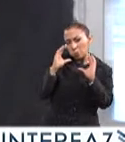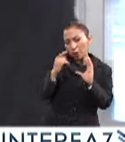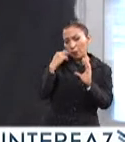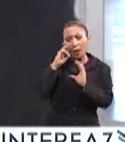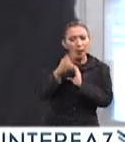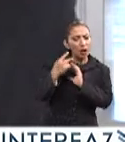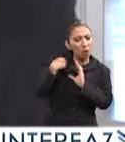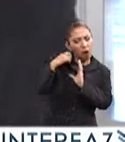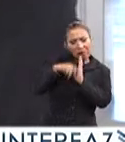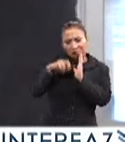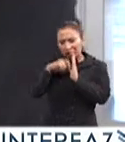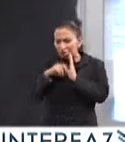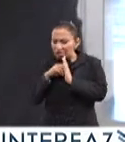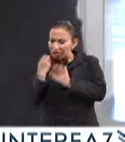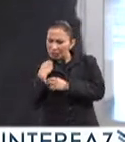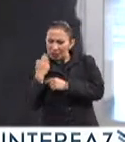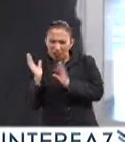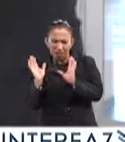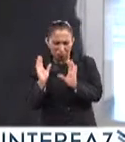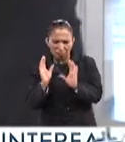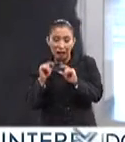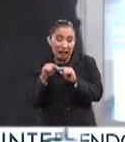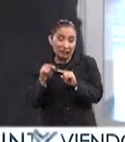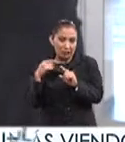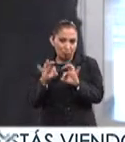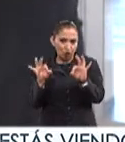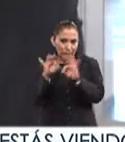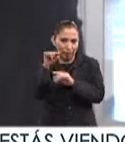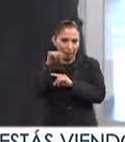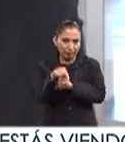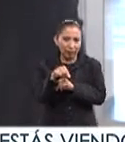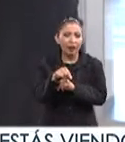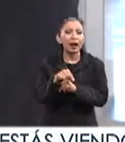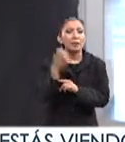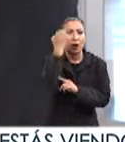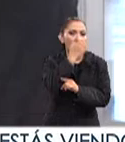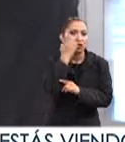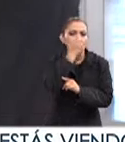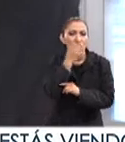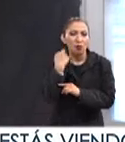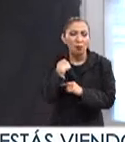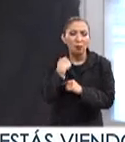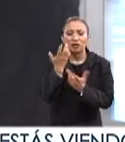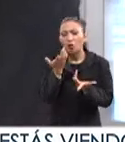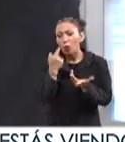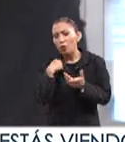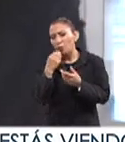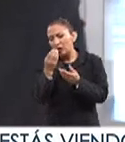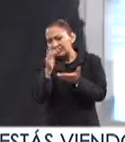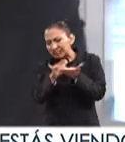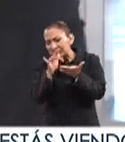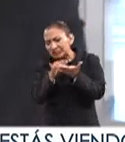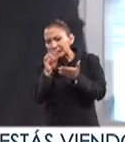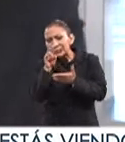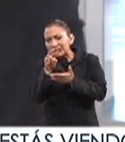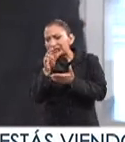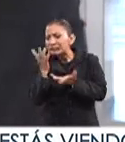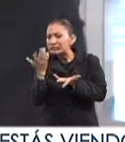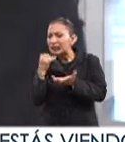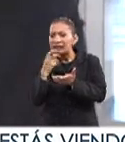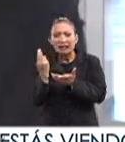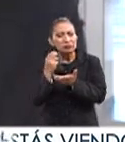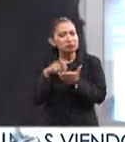permita realimentar el proceso, que me parece ese es el punto clave de la evaluación, el poder ofrecer una